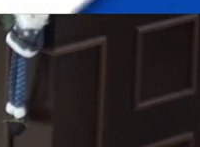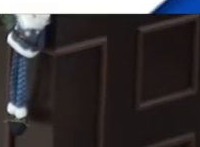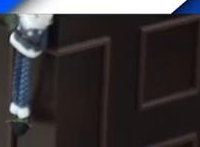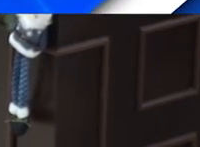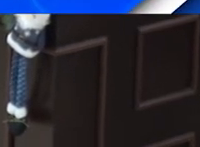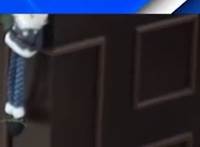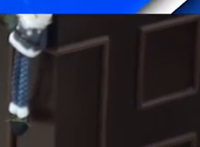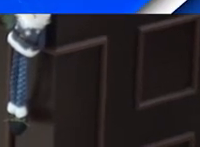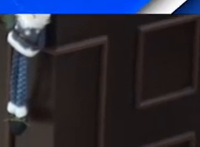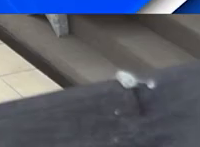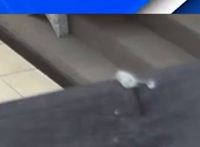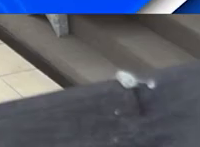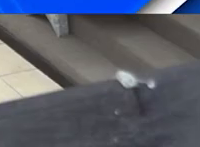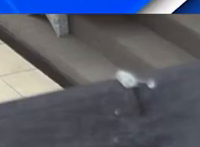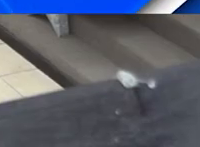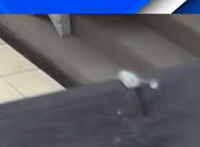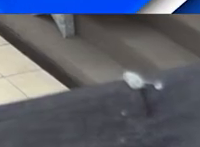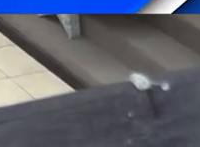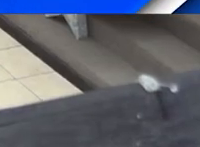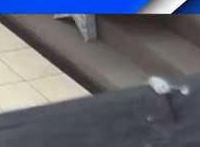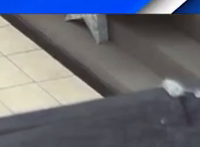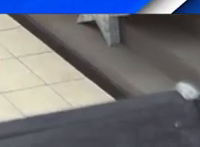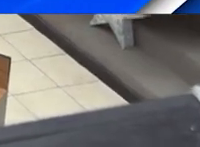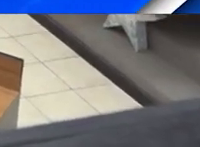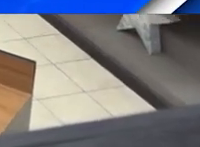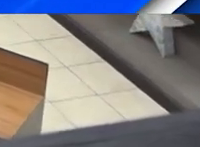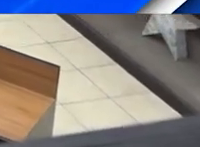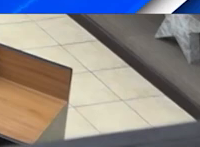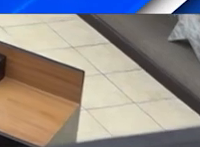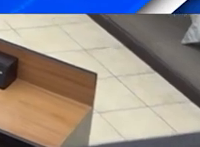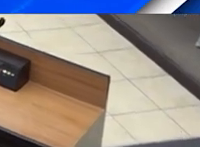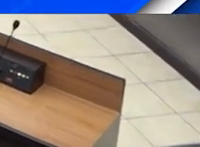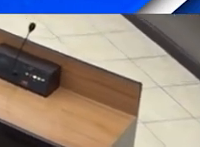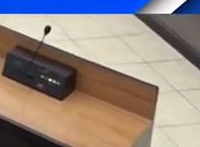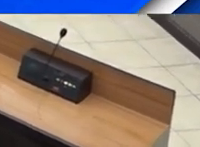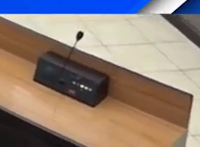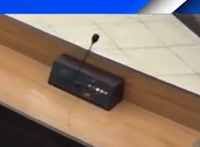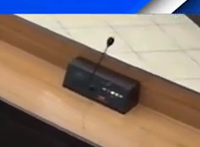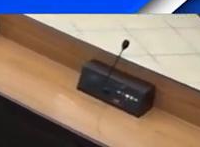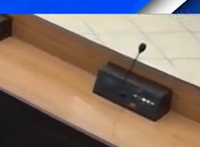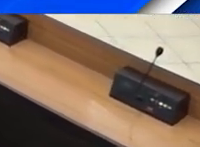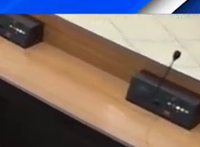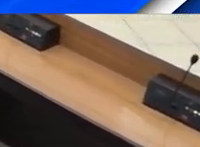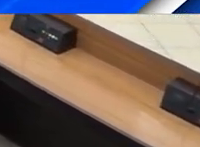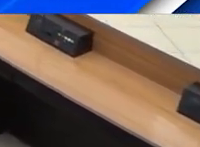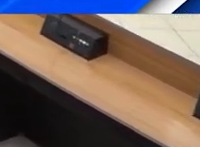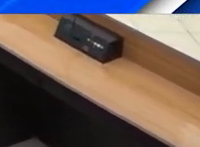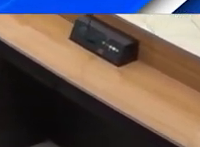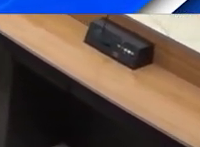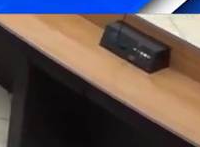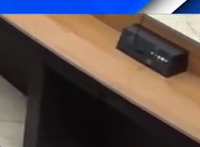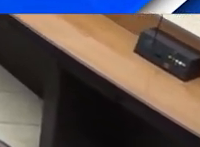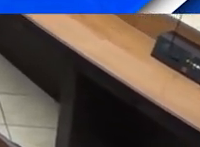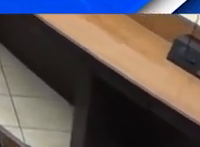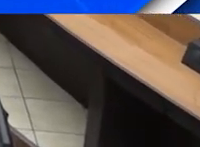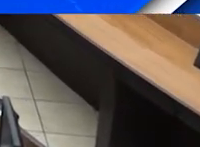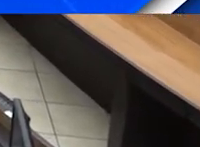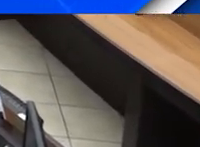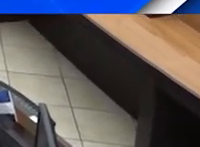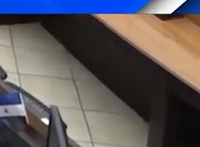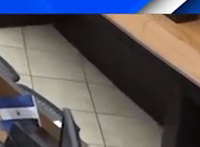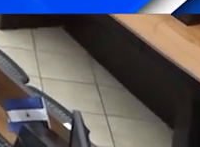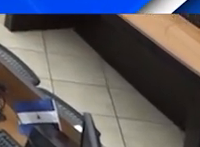presentan en el Parlamento Nacional la iniciativa de ley del digesto jurídico nicaragüense de la materia orden